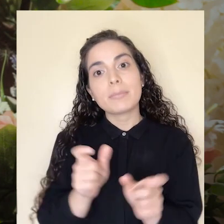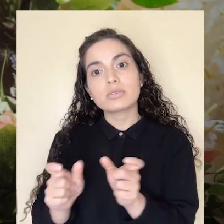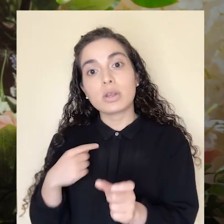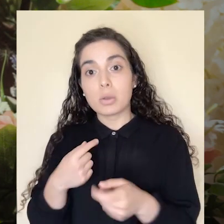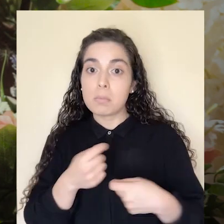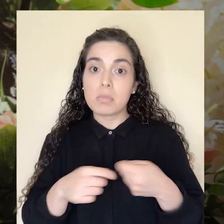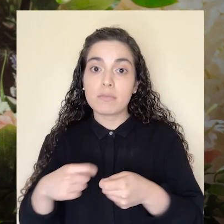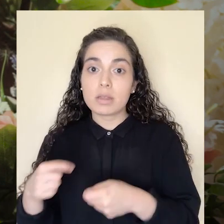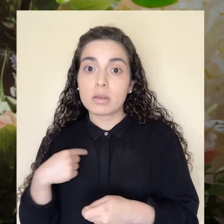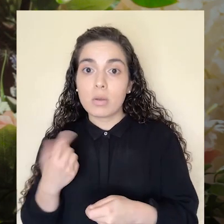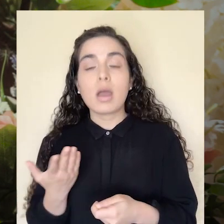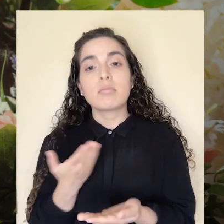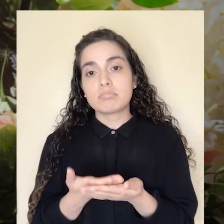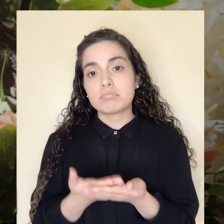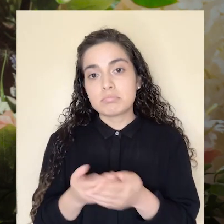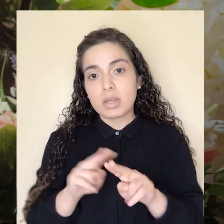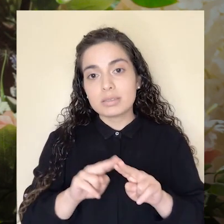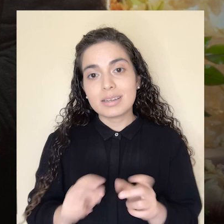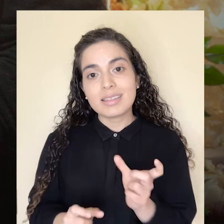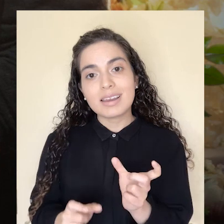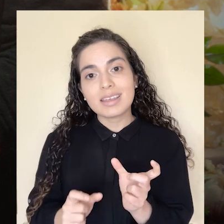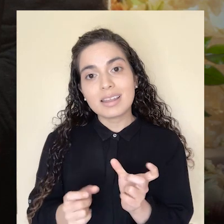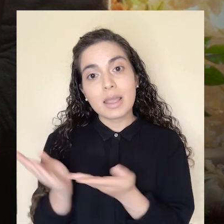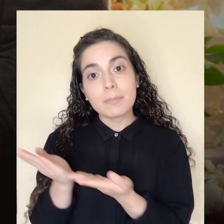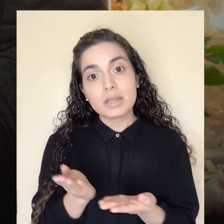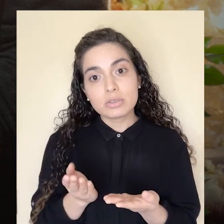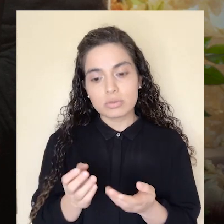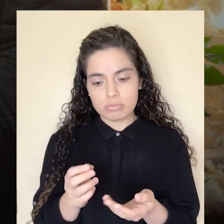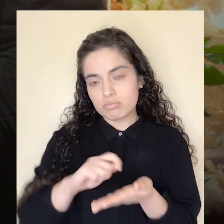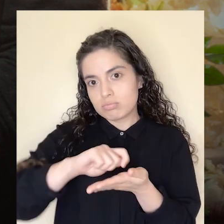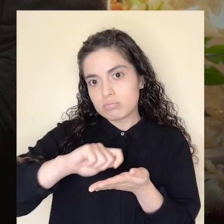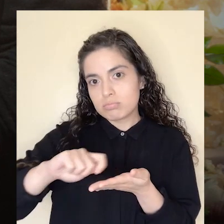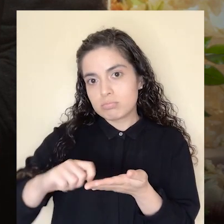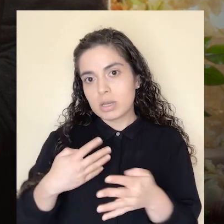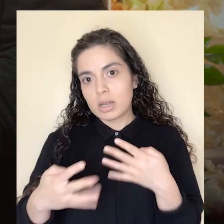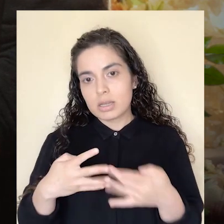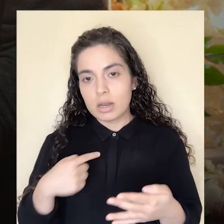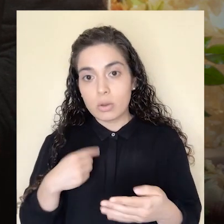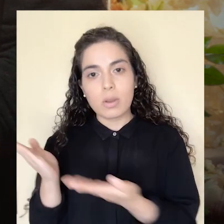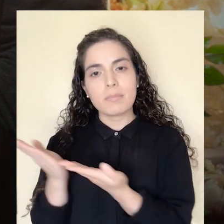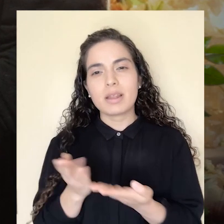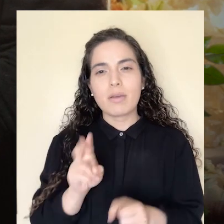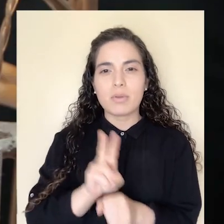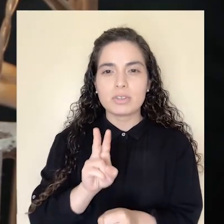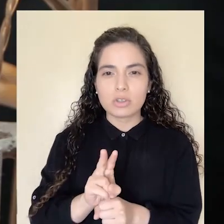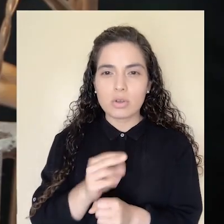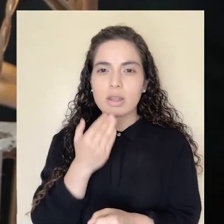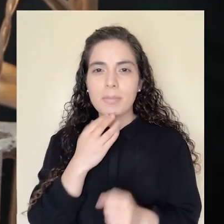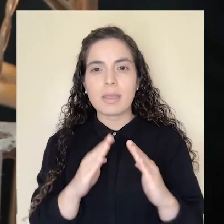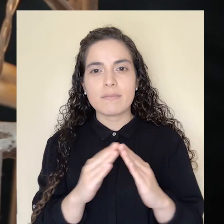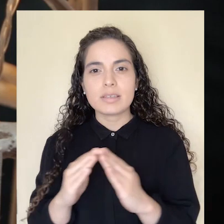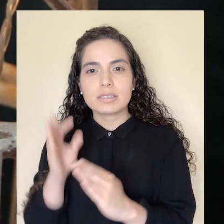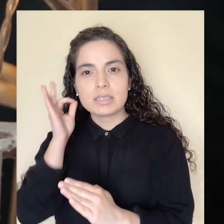a mí se me ocurrió la idea de hacer tarjetas artesanales a mano, y así que invitaba a profesores, a mis vecinas,